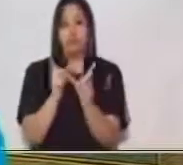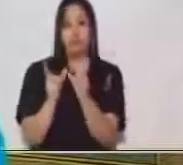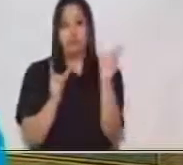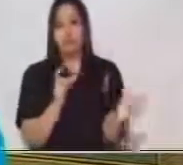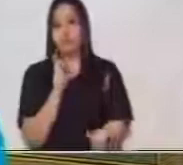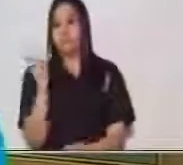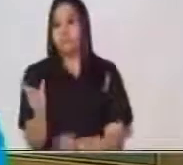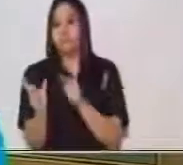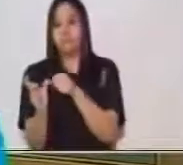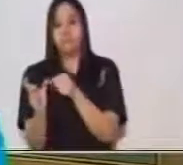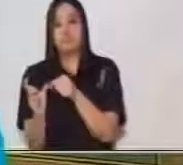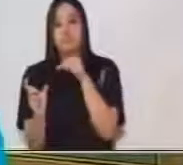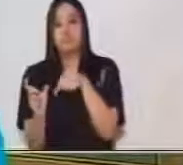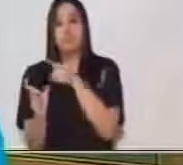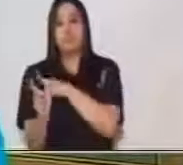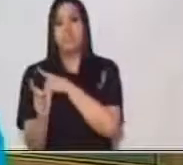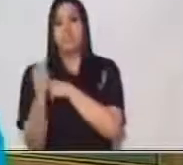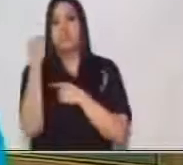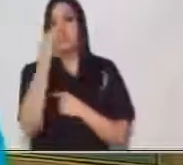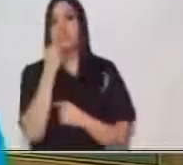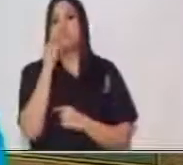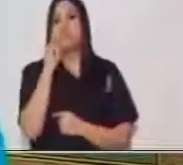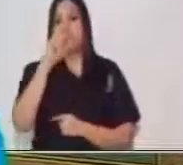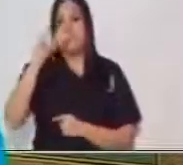sujeto sería el carro